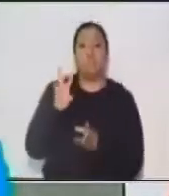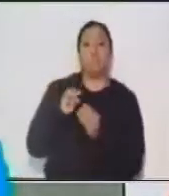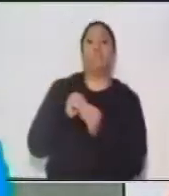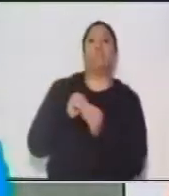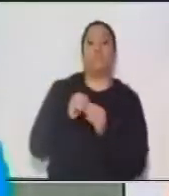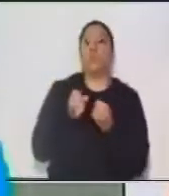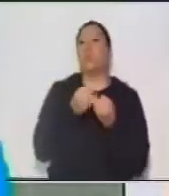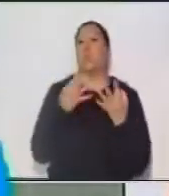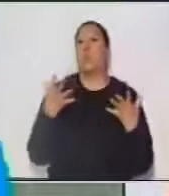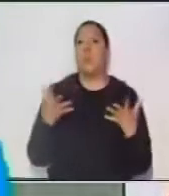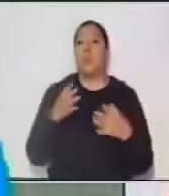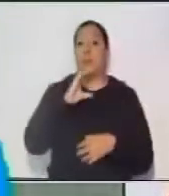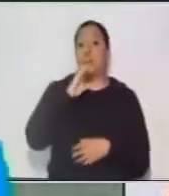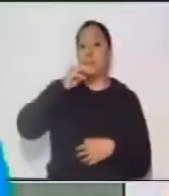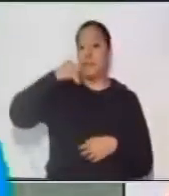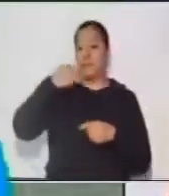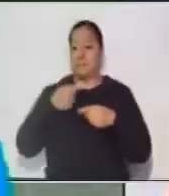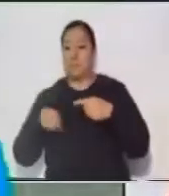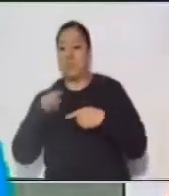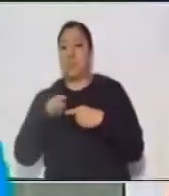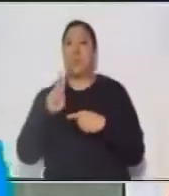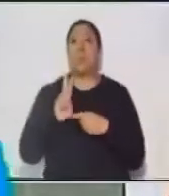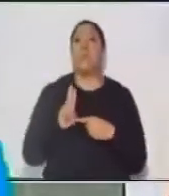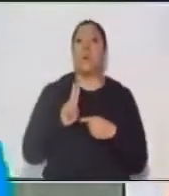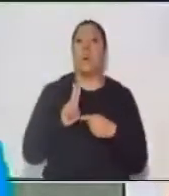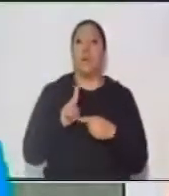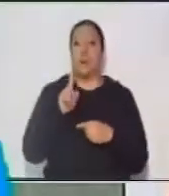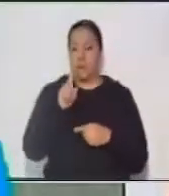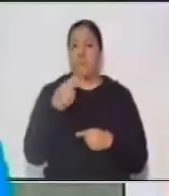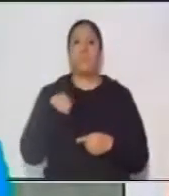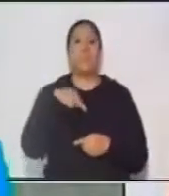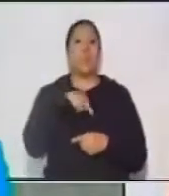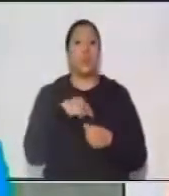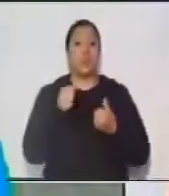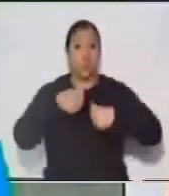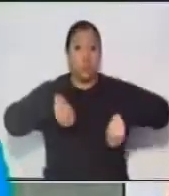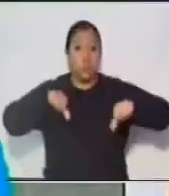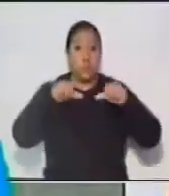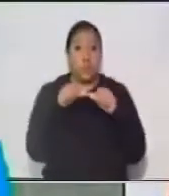Cuando expresamos un área, entonces siempre lo hacemos con